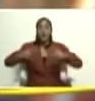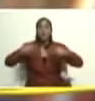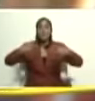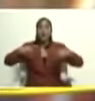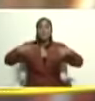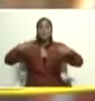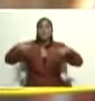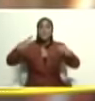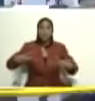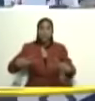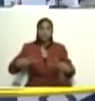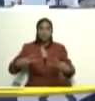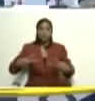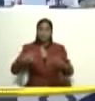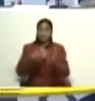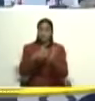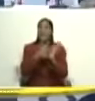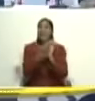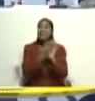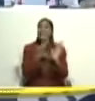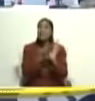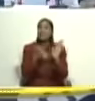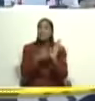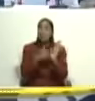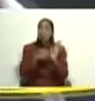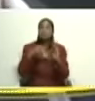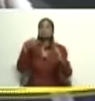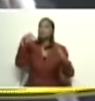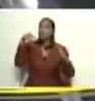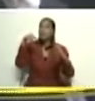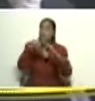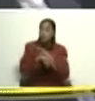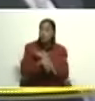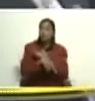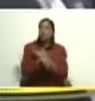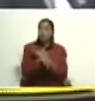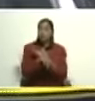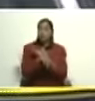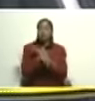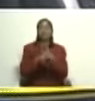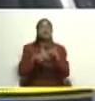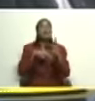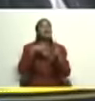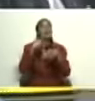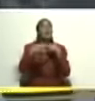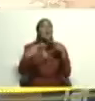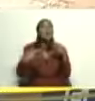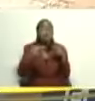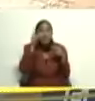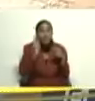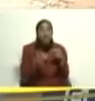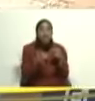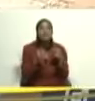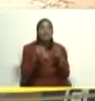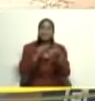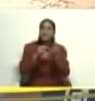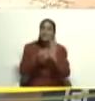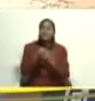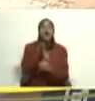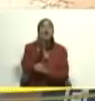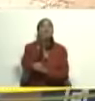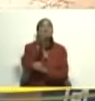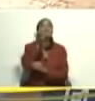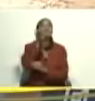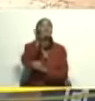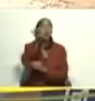¿Se dan cuenta que es un libro profundo? La revolución tiene que ser una proyección del futuro, una